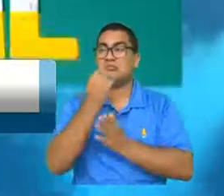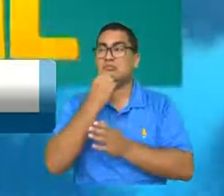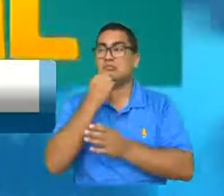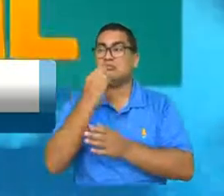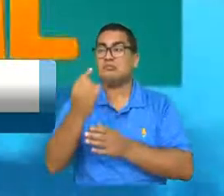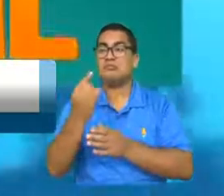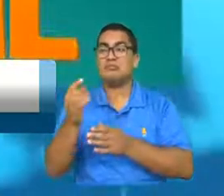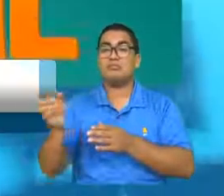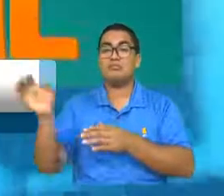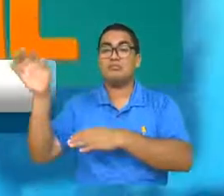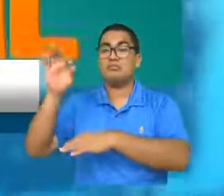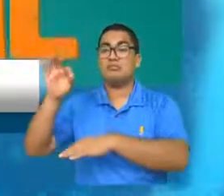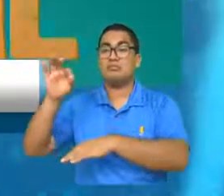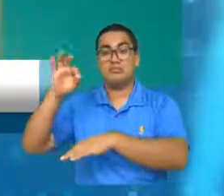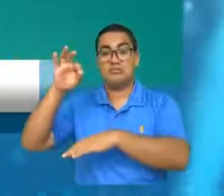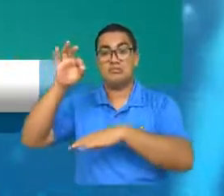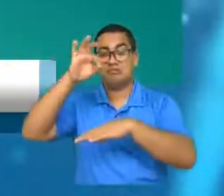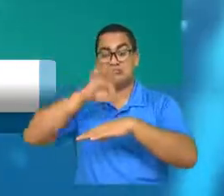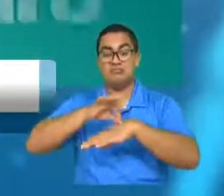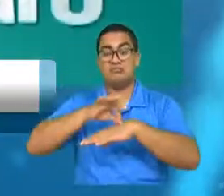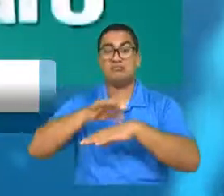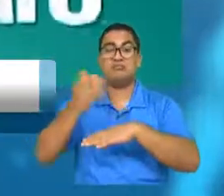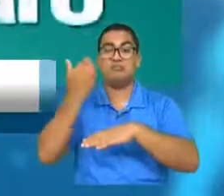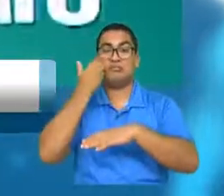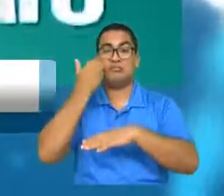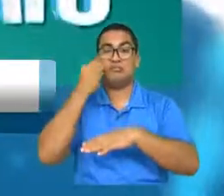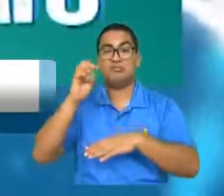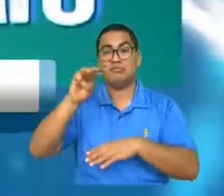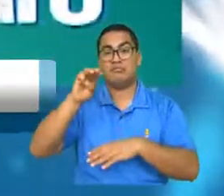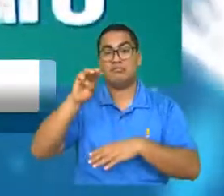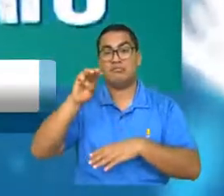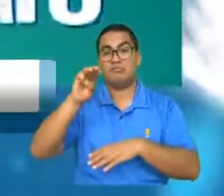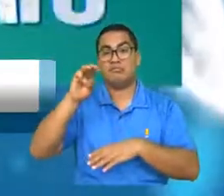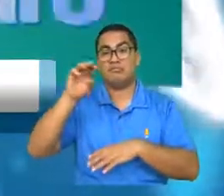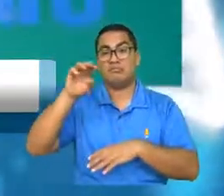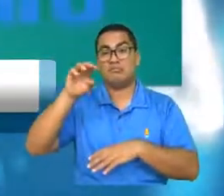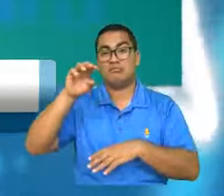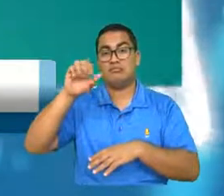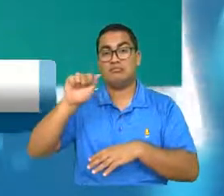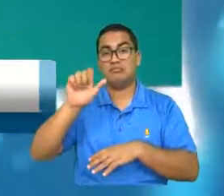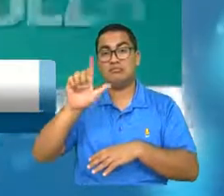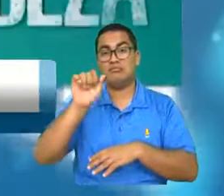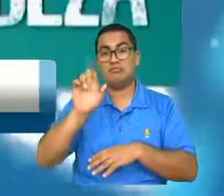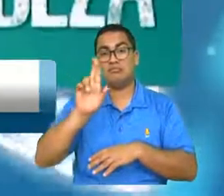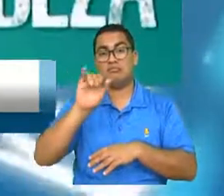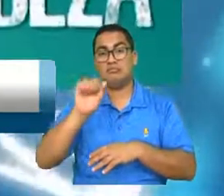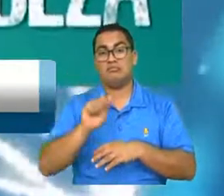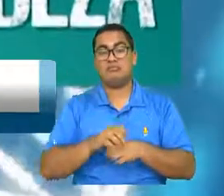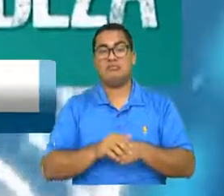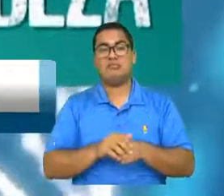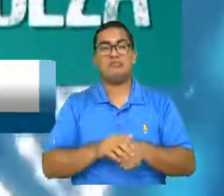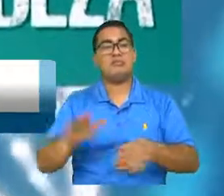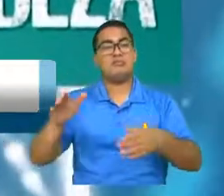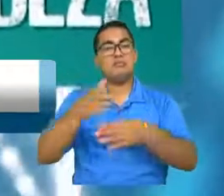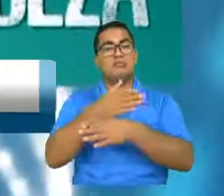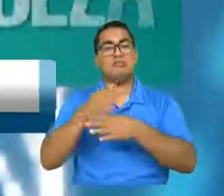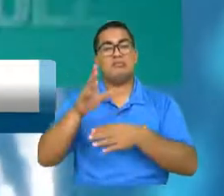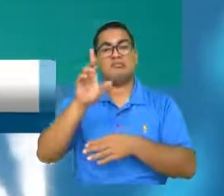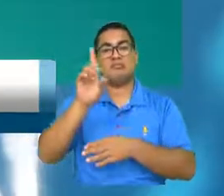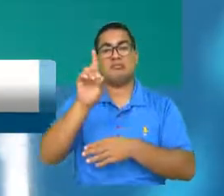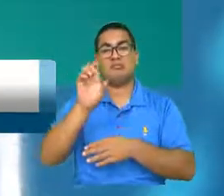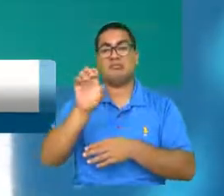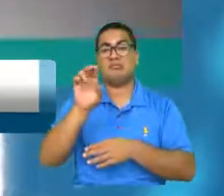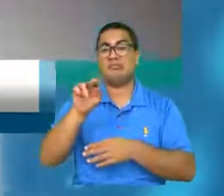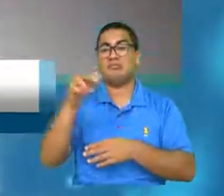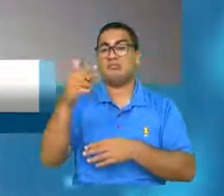que transmitía esa enfermedad. A diferencia del mosquito transmisor del dengue, ¿verdad? El Zika también,